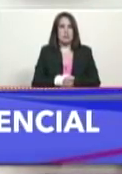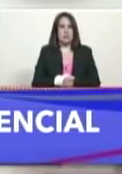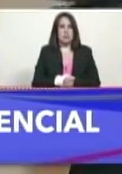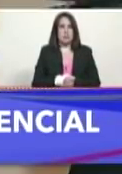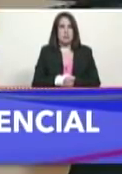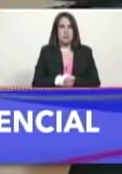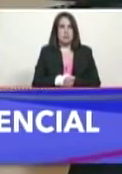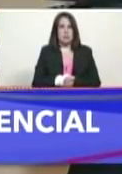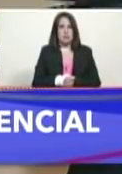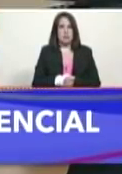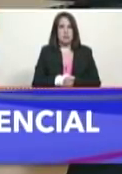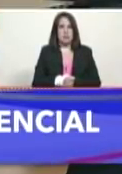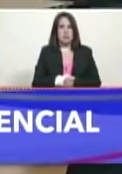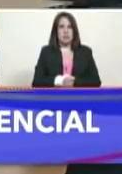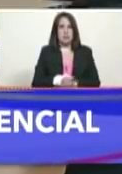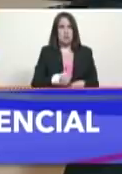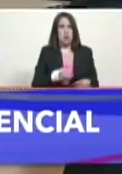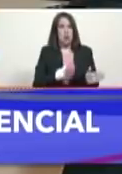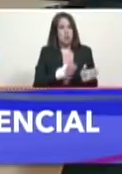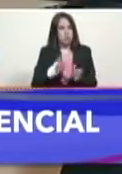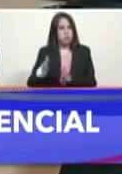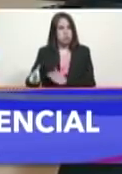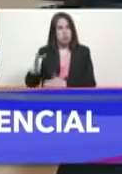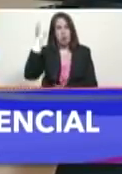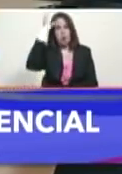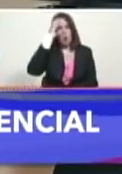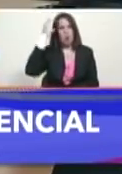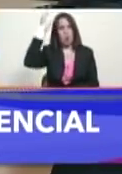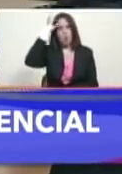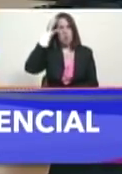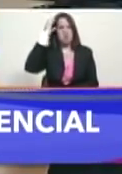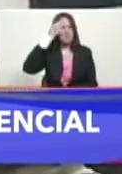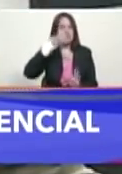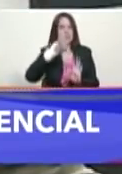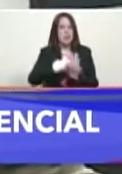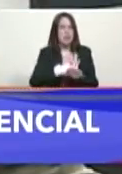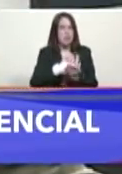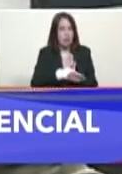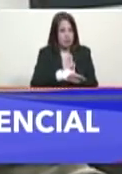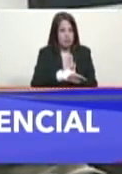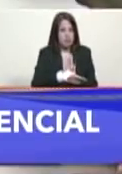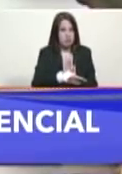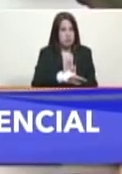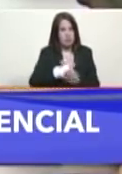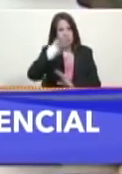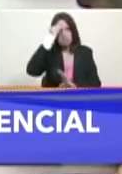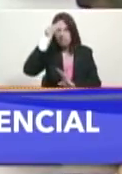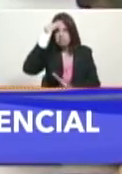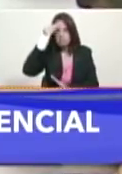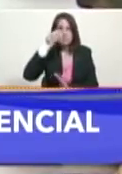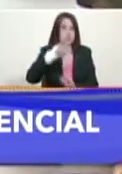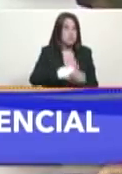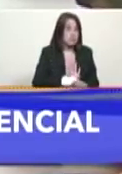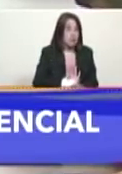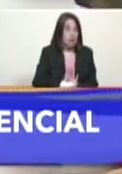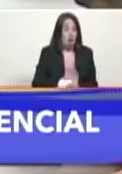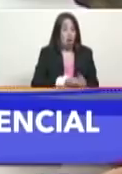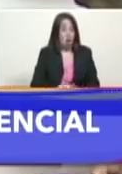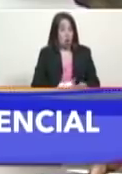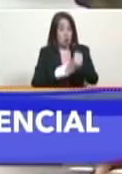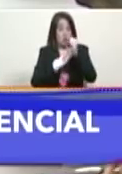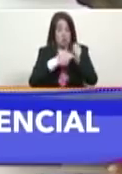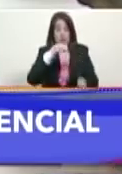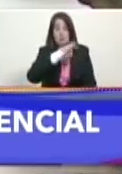que las organizaciones de base creemos conciencia de lo que ha sucedido. Los líderes sociales, de las